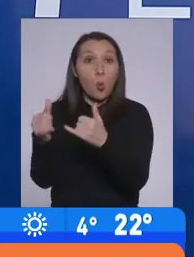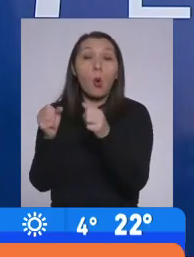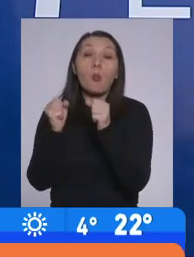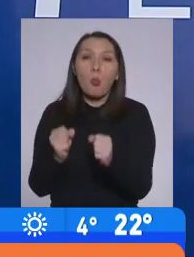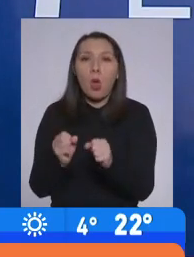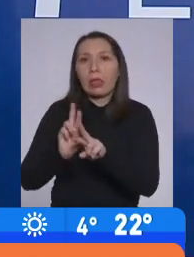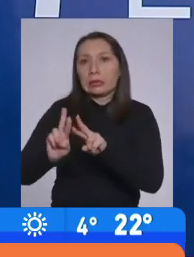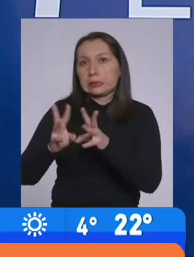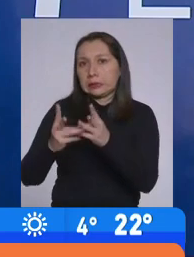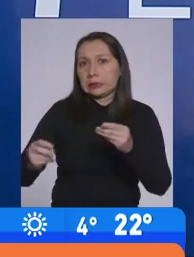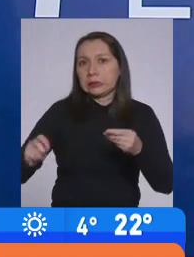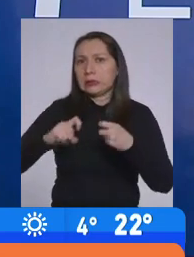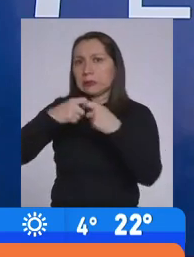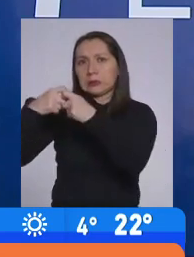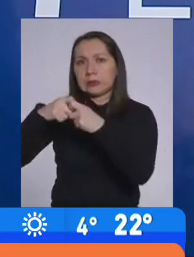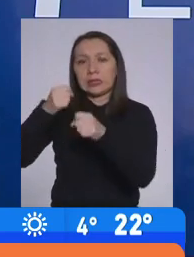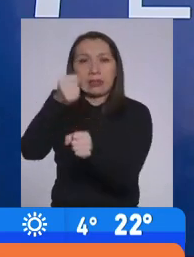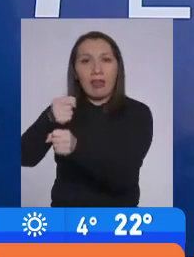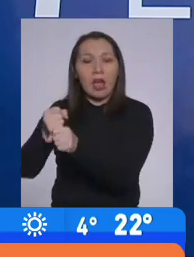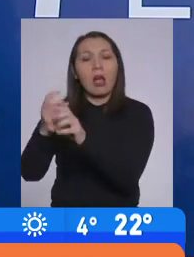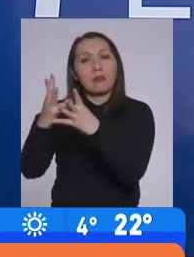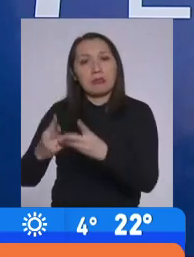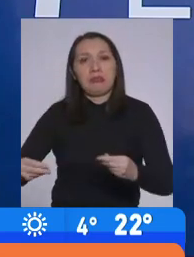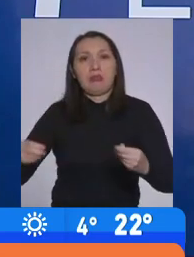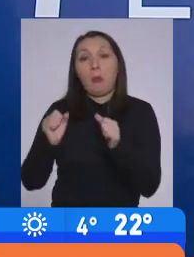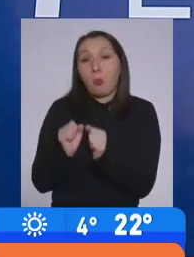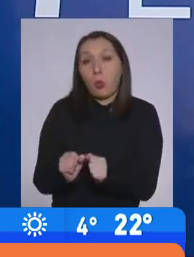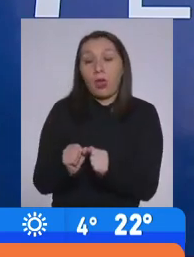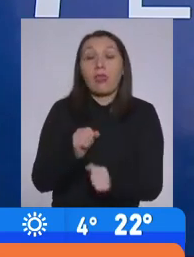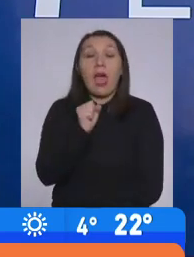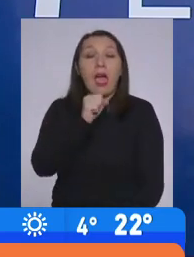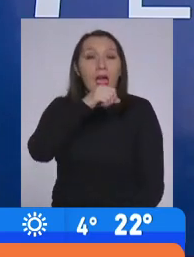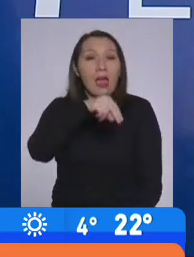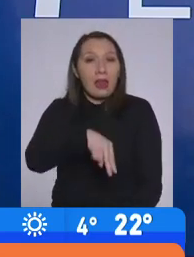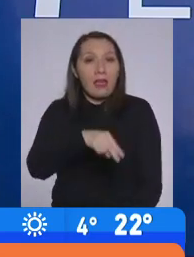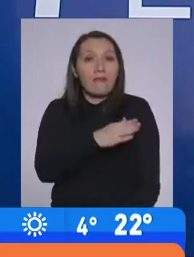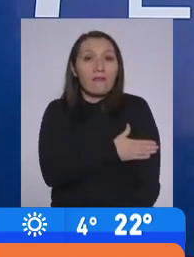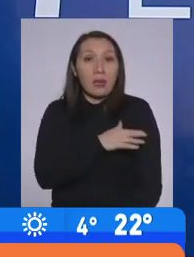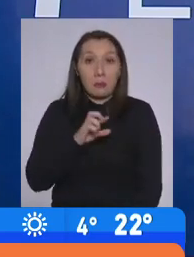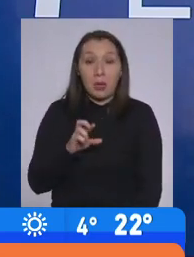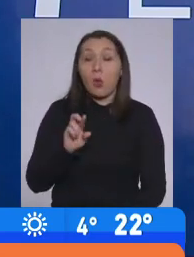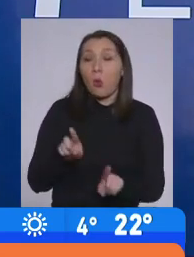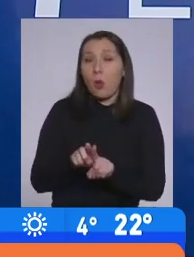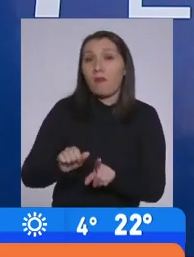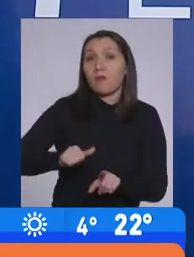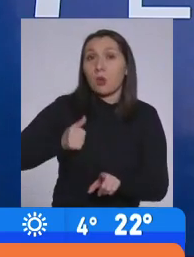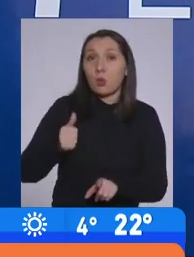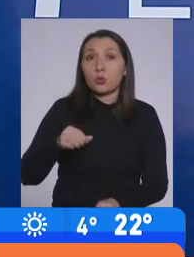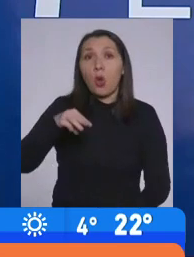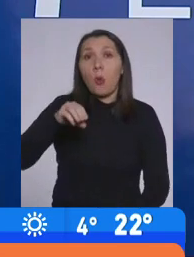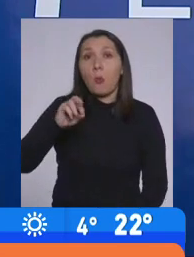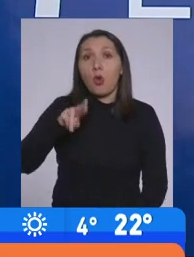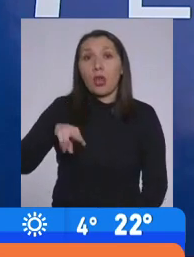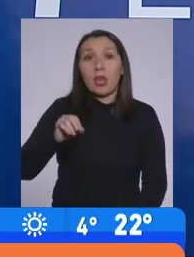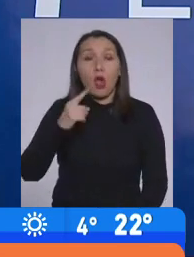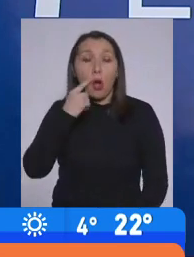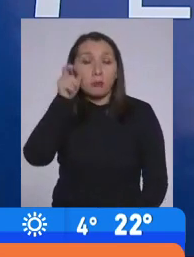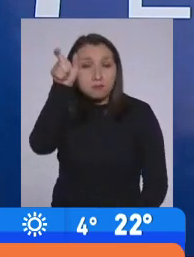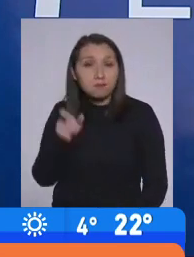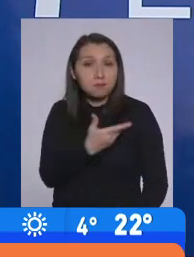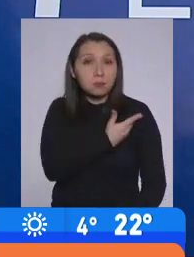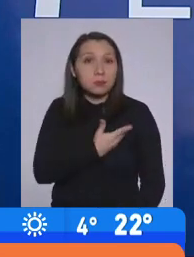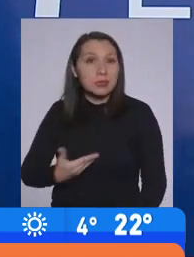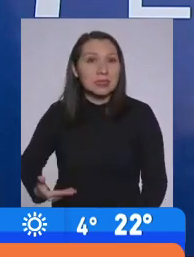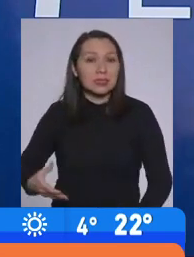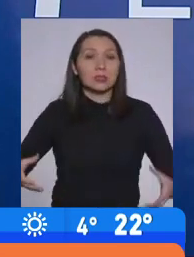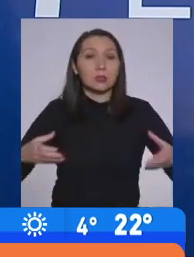puedan resolver este conflicto laboral y que también la nfc como ha sido la voluntad de sebastián moreno el presidente de